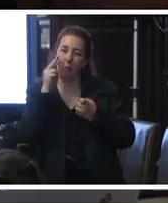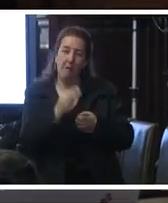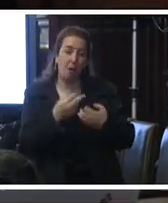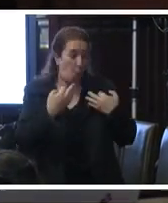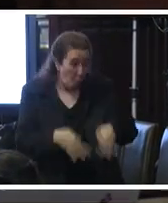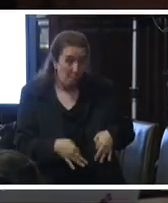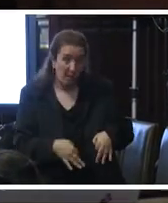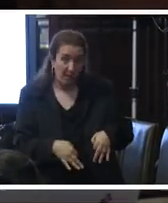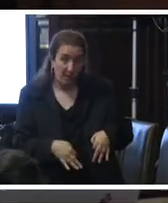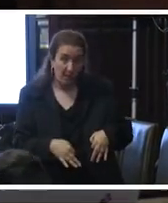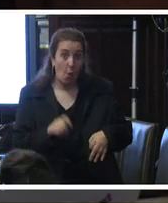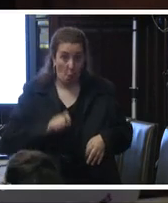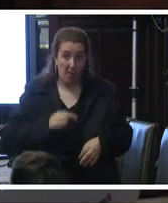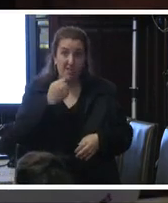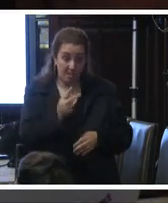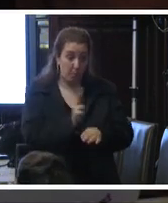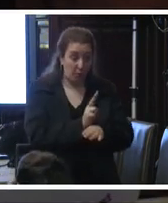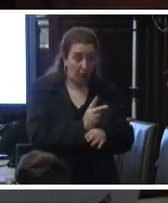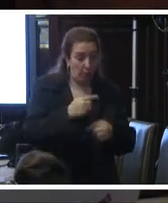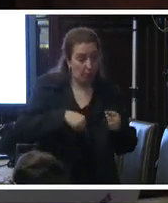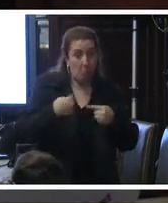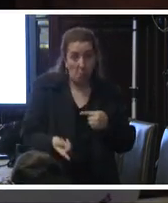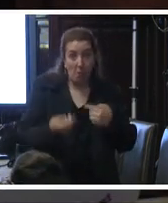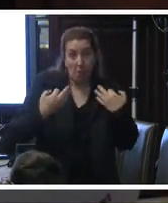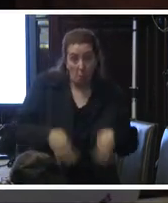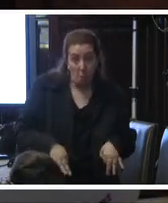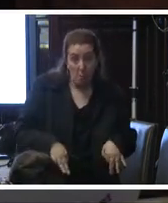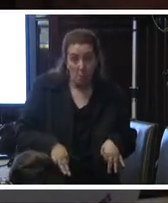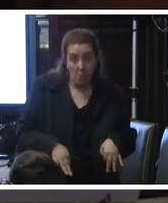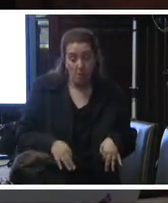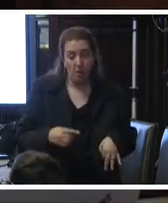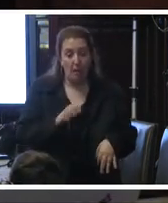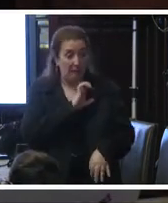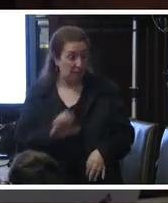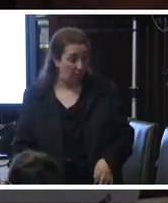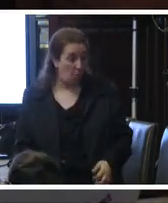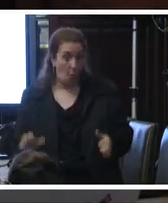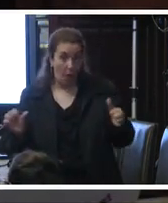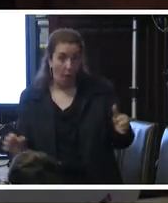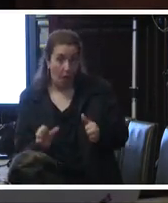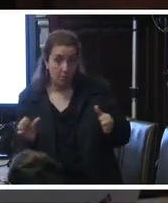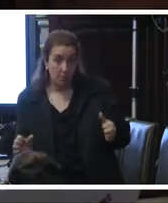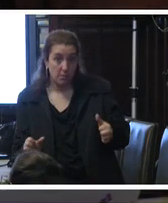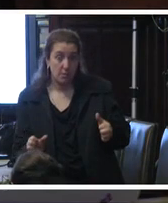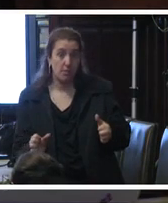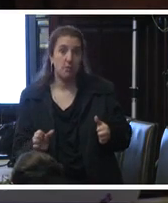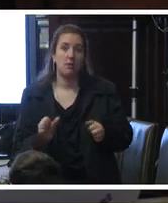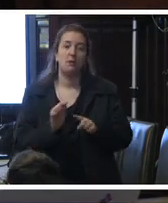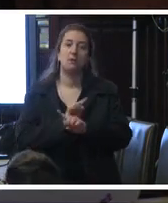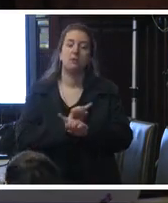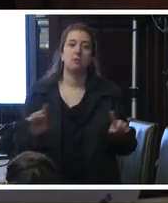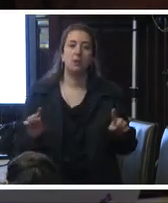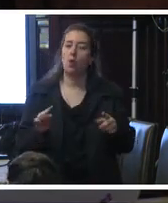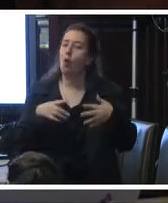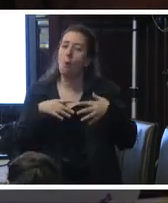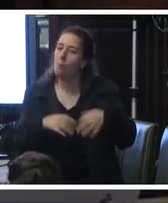medidas cautelares, que realmente los estados las están ejecutando sin realmente